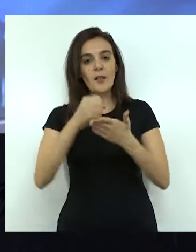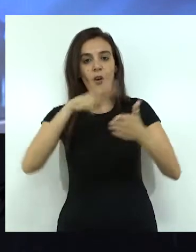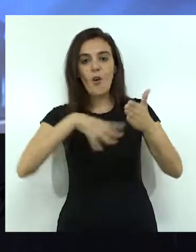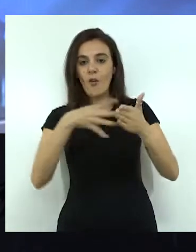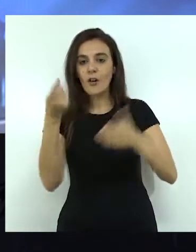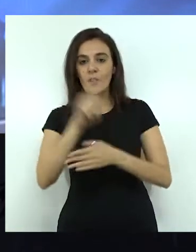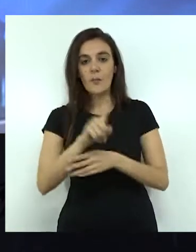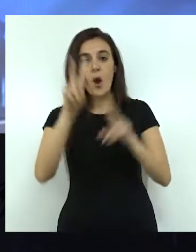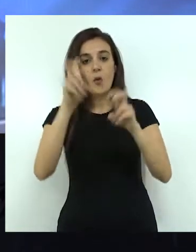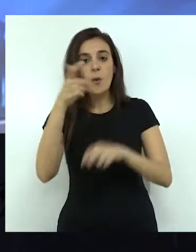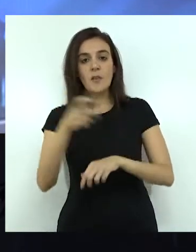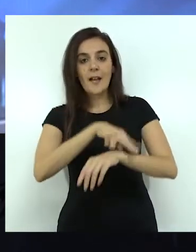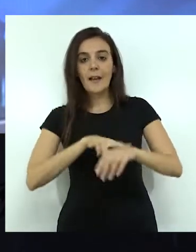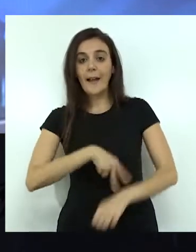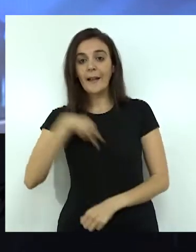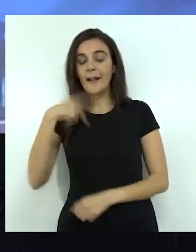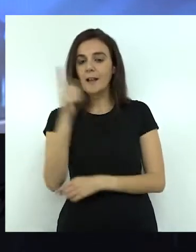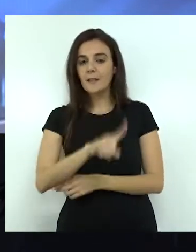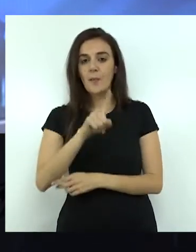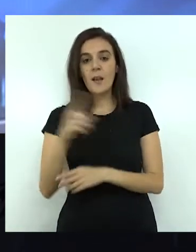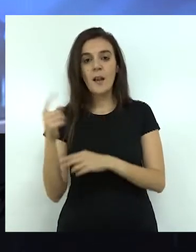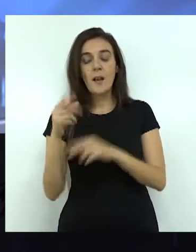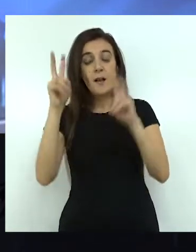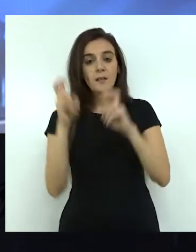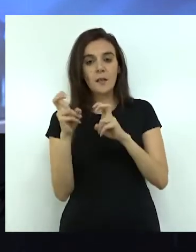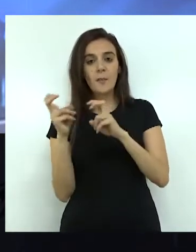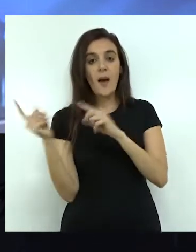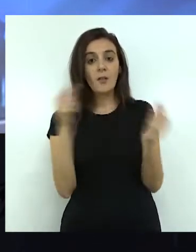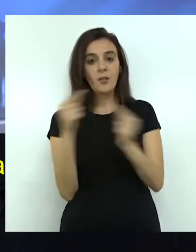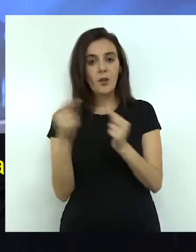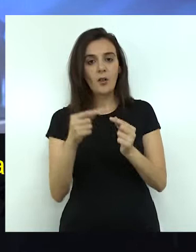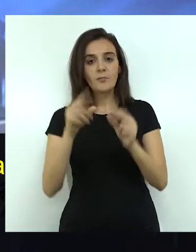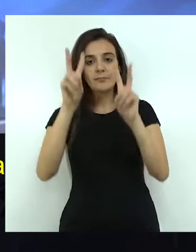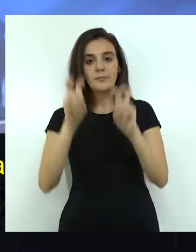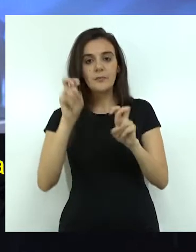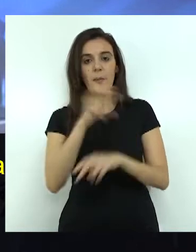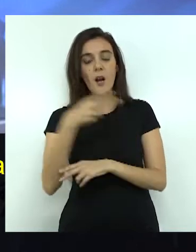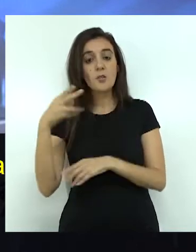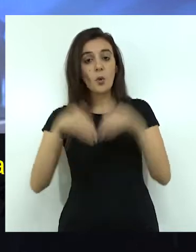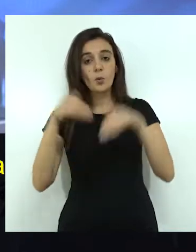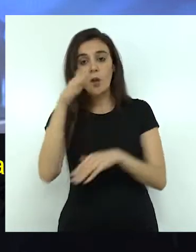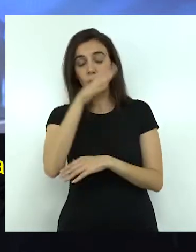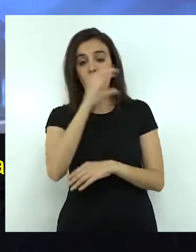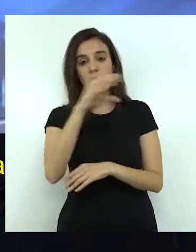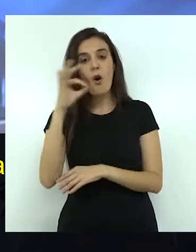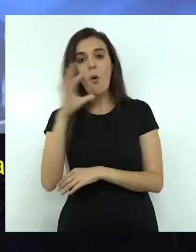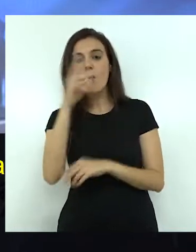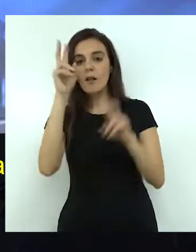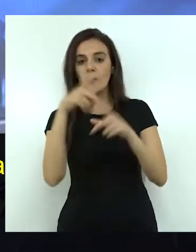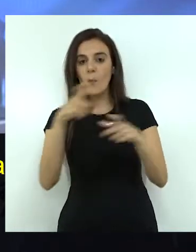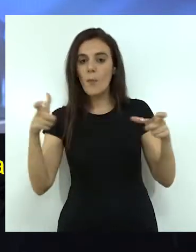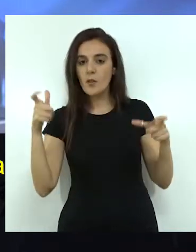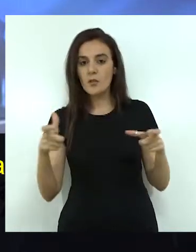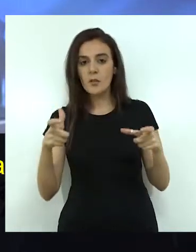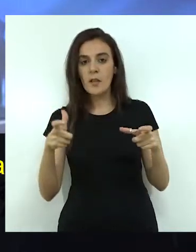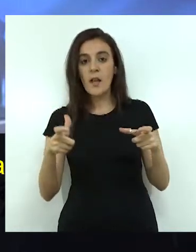el nuevo comandante general el coloquio sobre los resultados electorales o la denuncia de comisiones obreras sobre la ausencia de personal